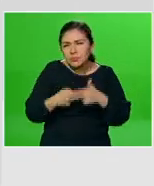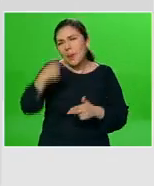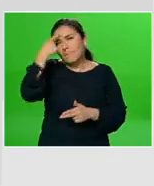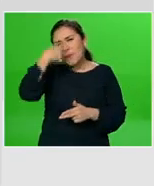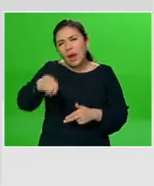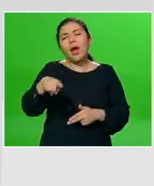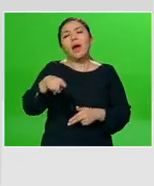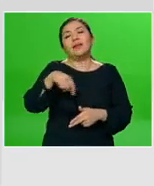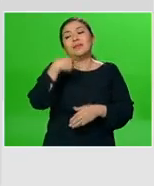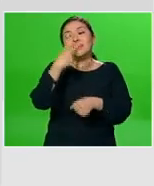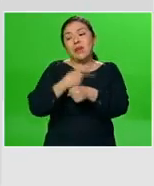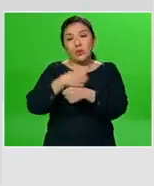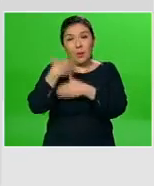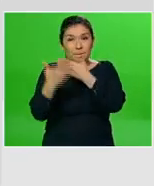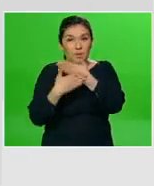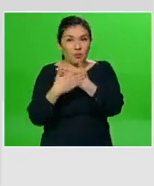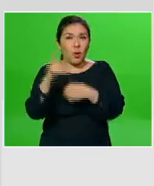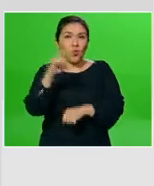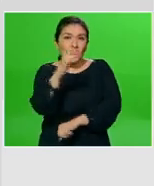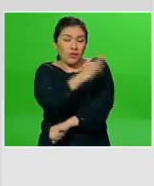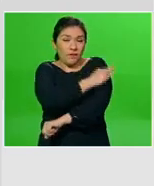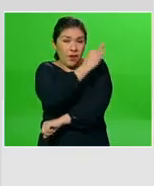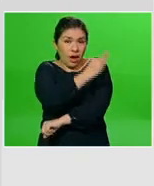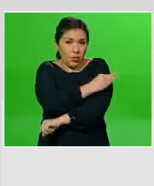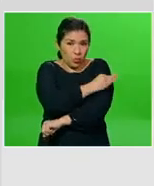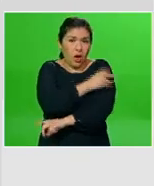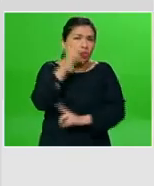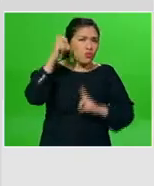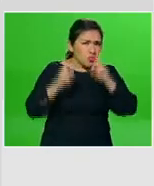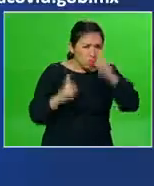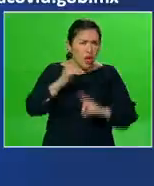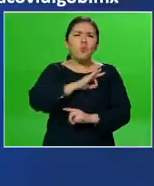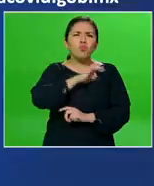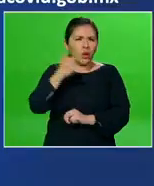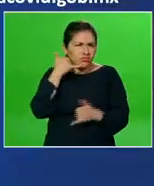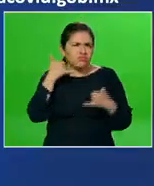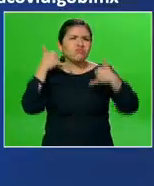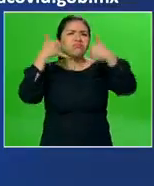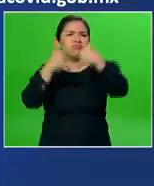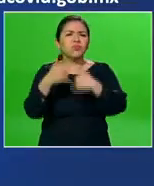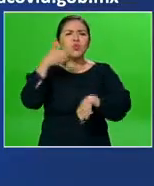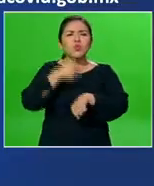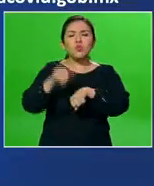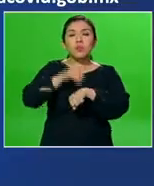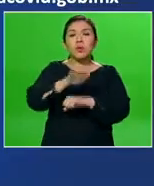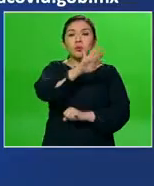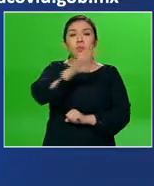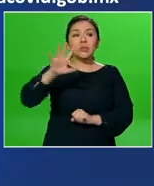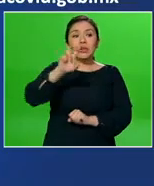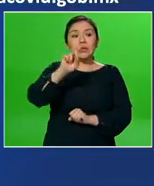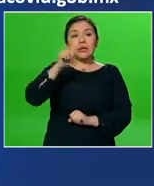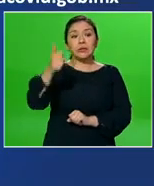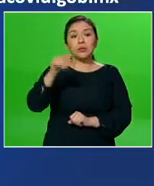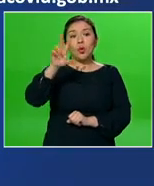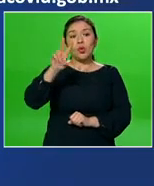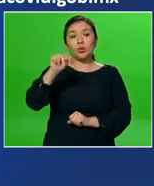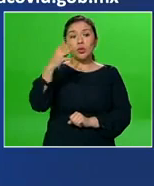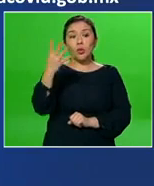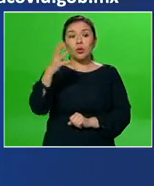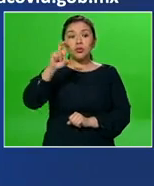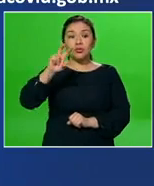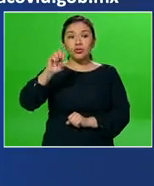aplicada la segunda dosis puede hacer una llamada al 55 36 84 03